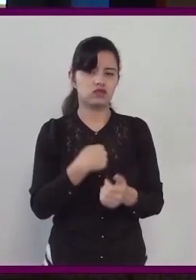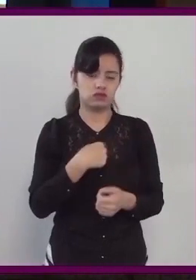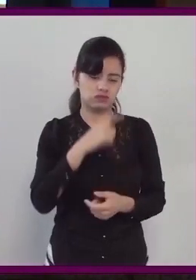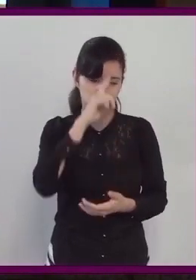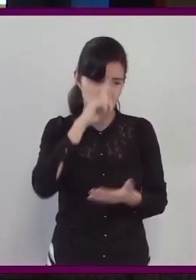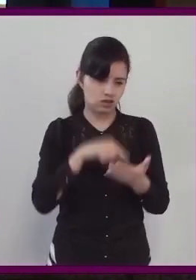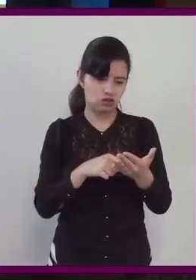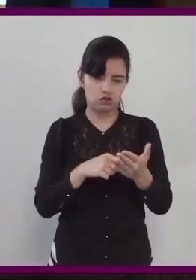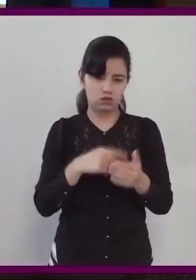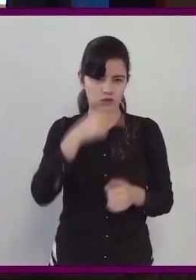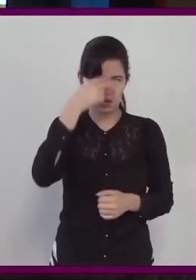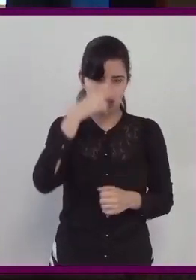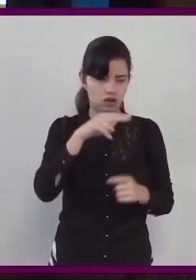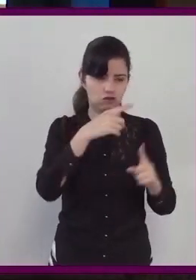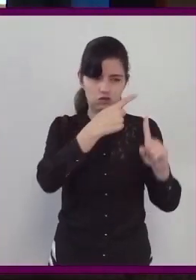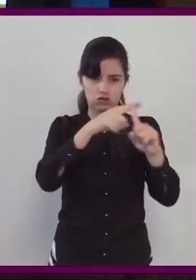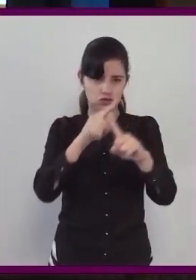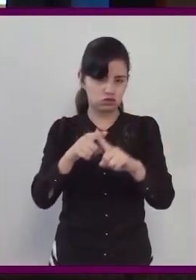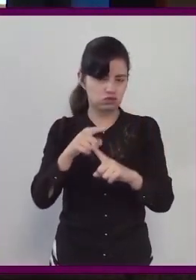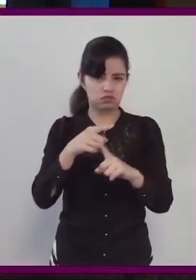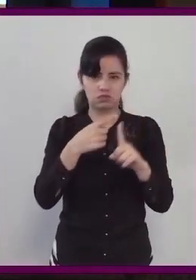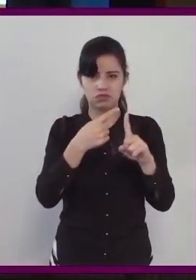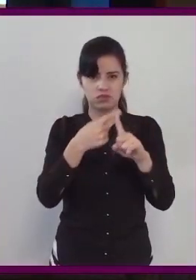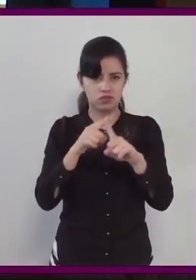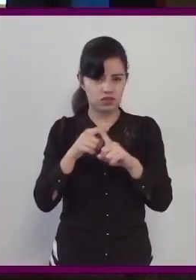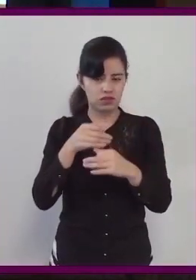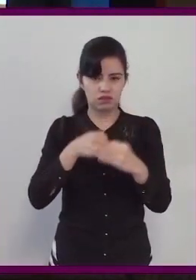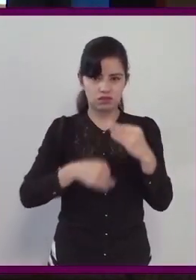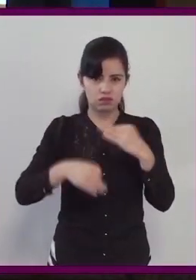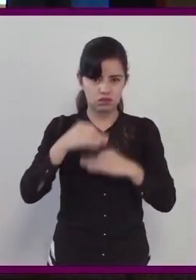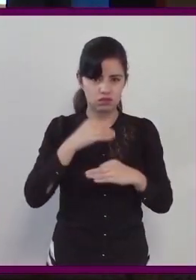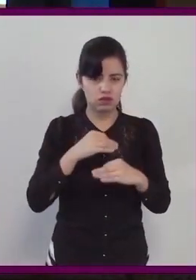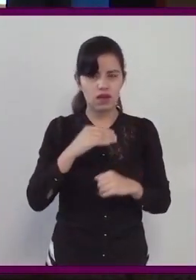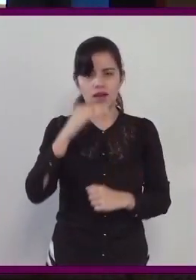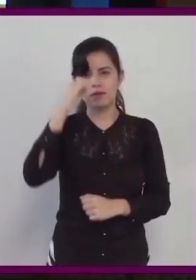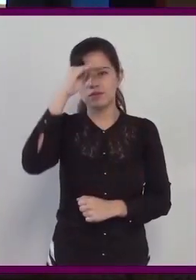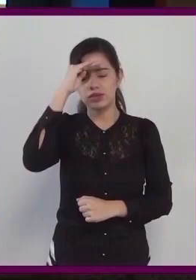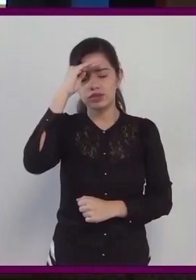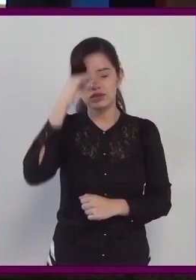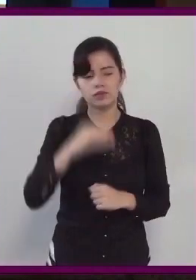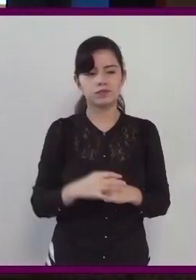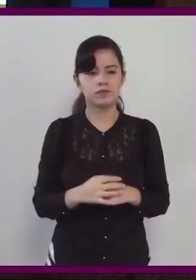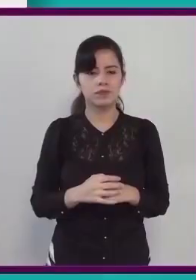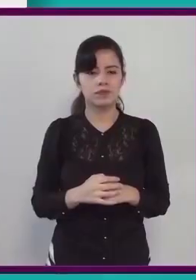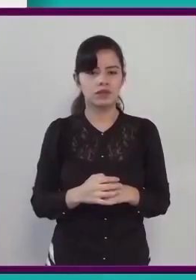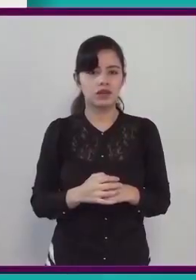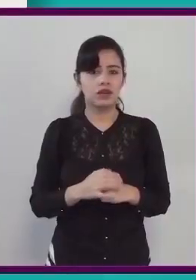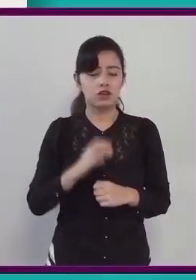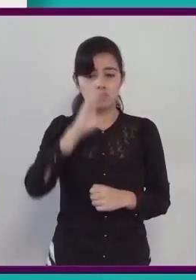una identidad mexicana y no creo que la debiera de haber, ¿no?